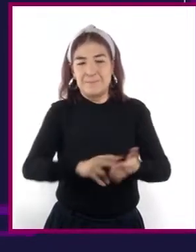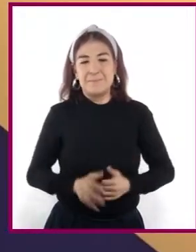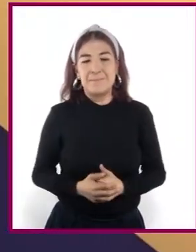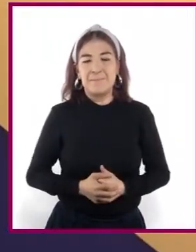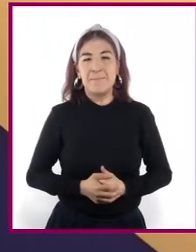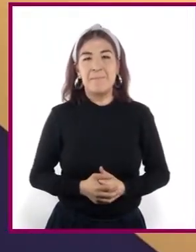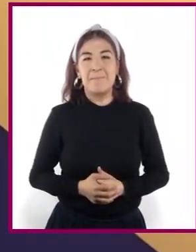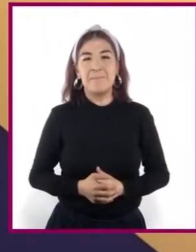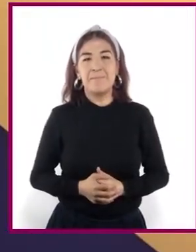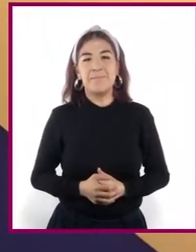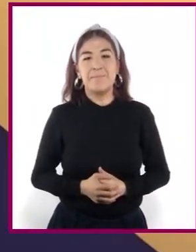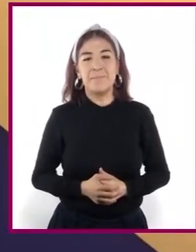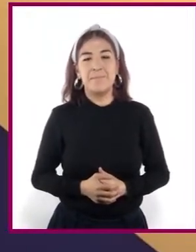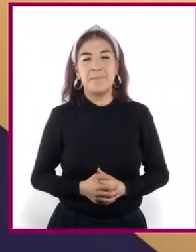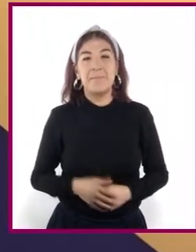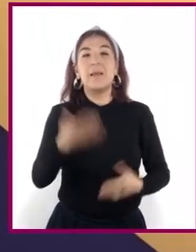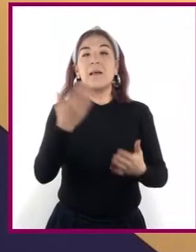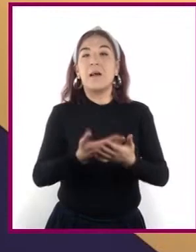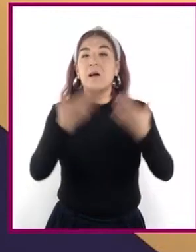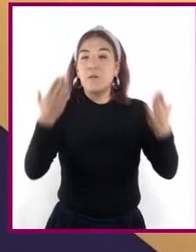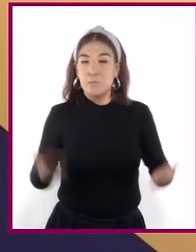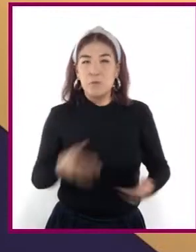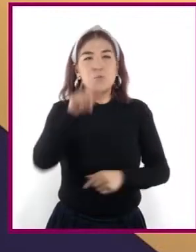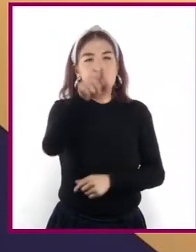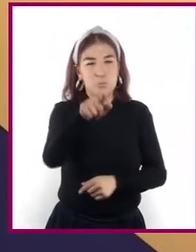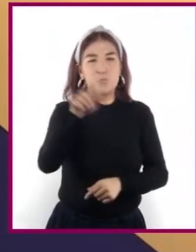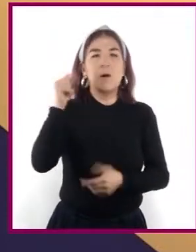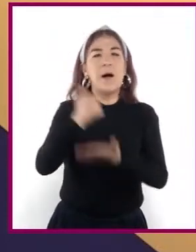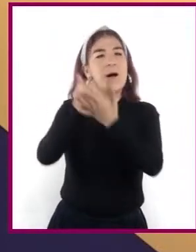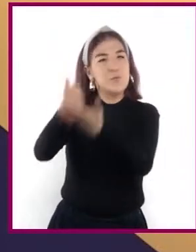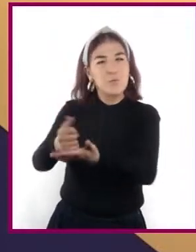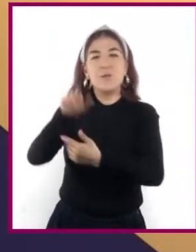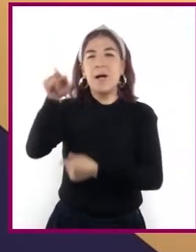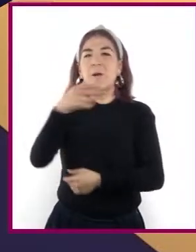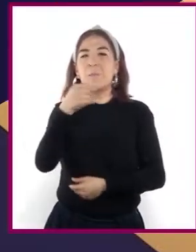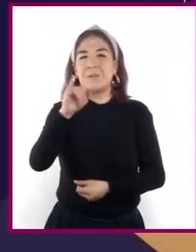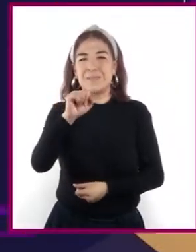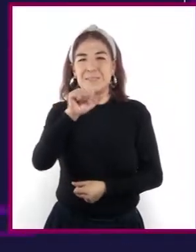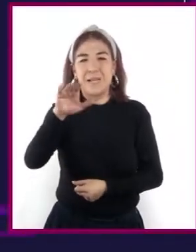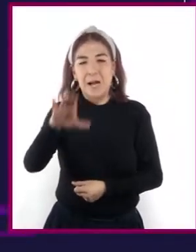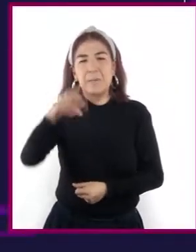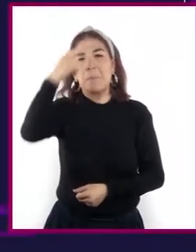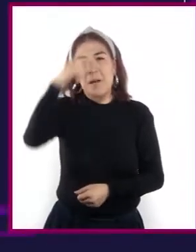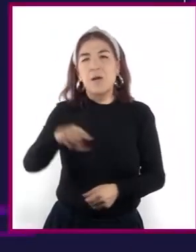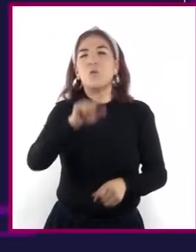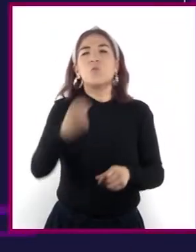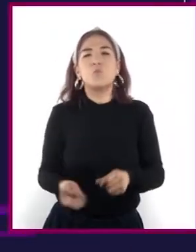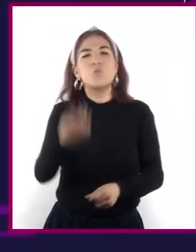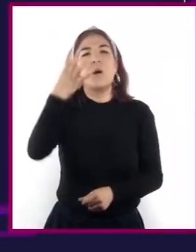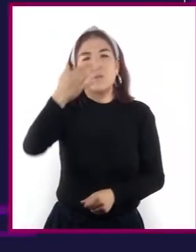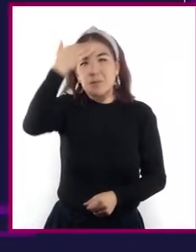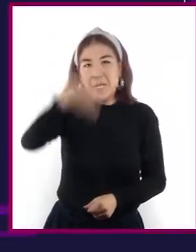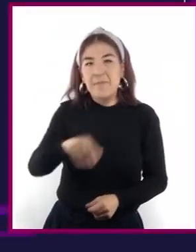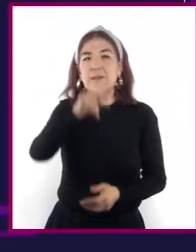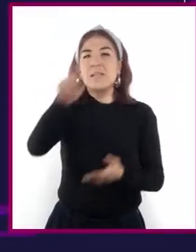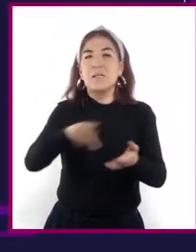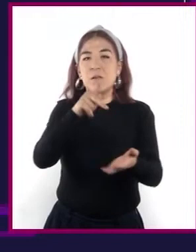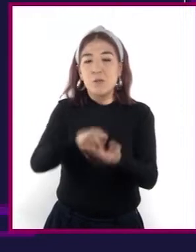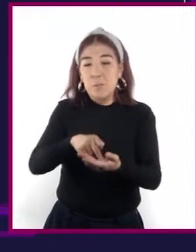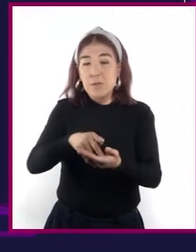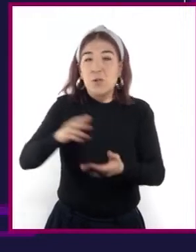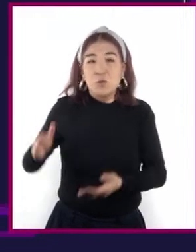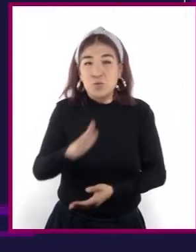directa. Ahora, ayudemos a Isaac a determinar cuántos kilómetros esperaría recorrer con